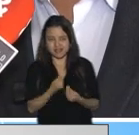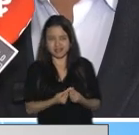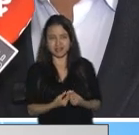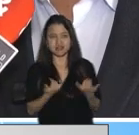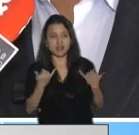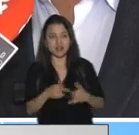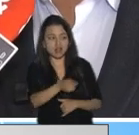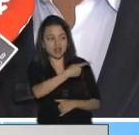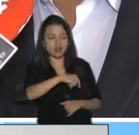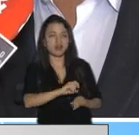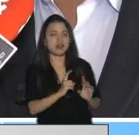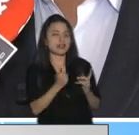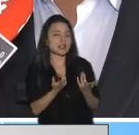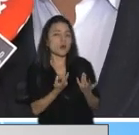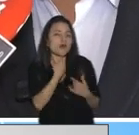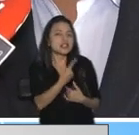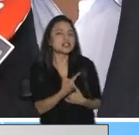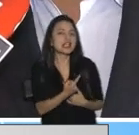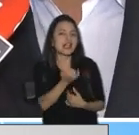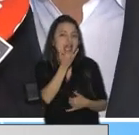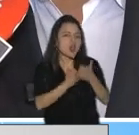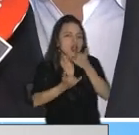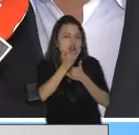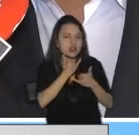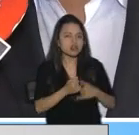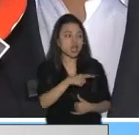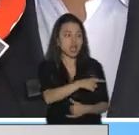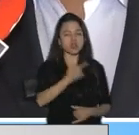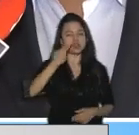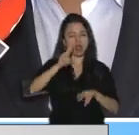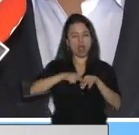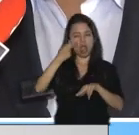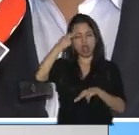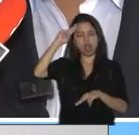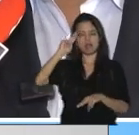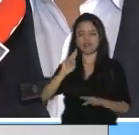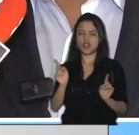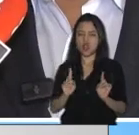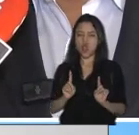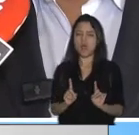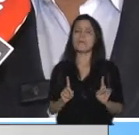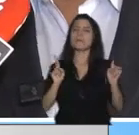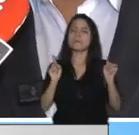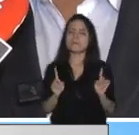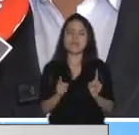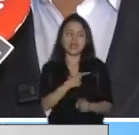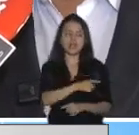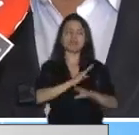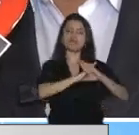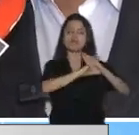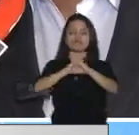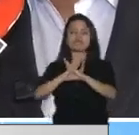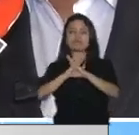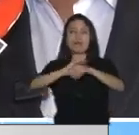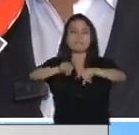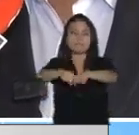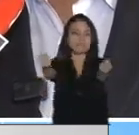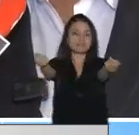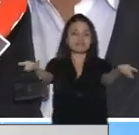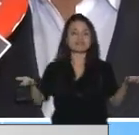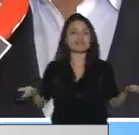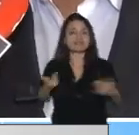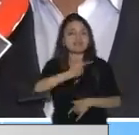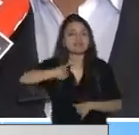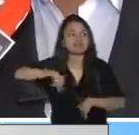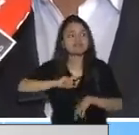entre comillas, muchos pecados de lo que acá está pasando. No es que ellos hayan inventado el ataque, pero no previeron las medidas de seguridad, y